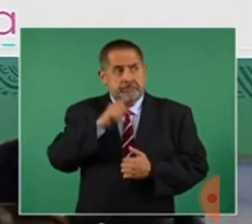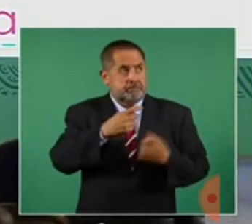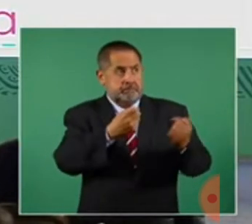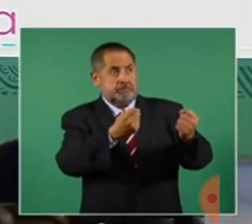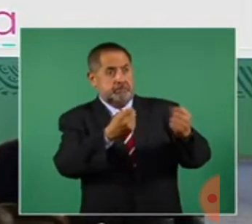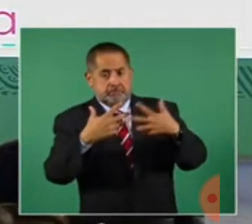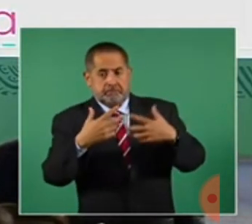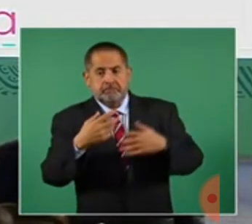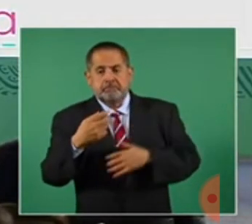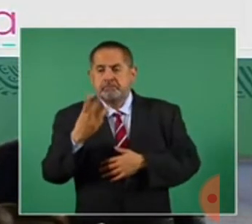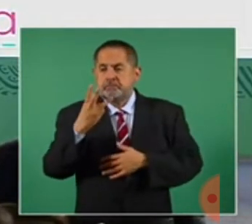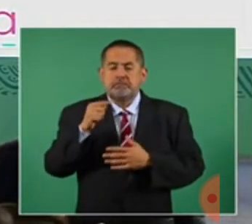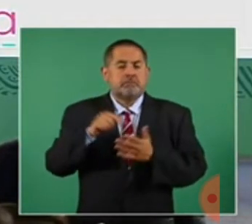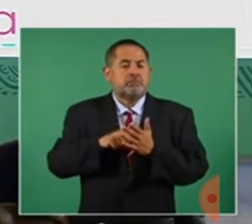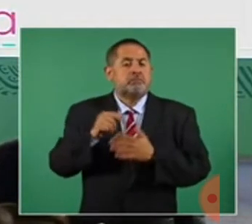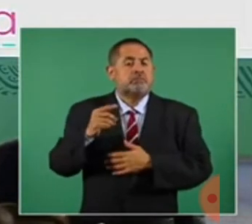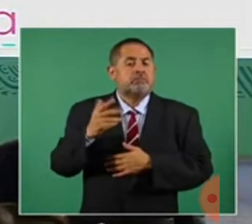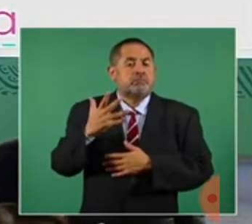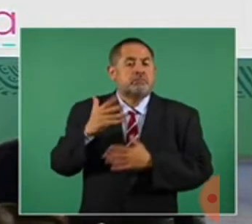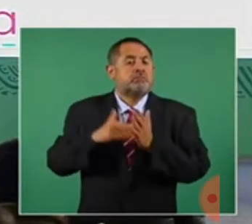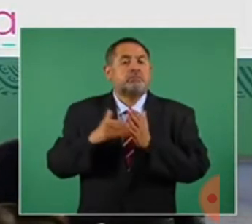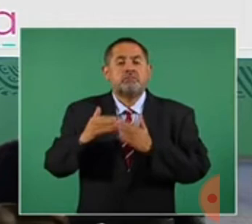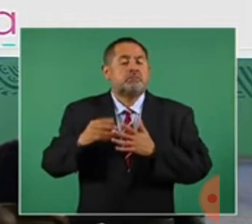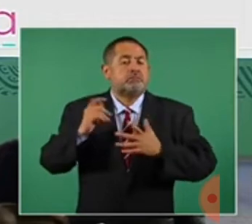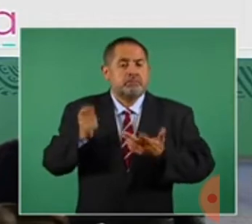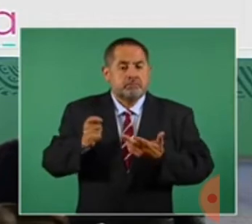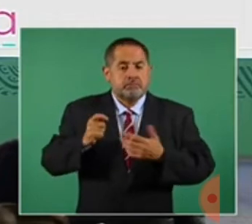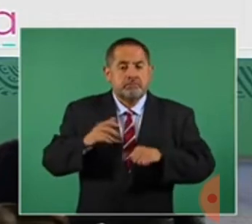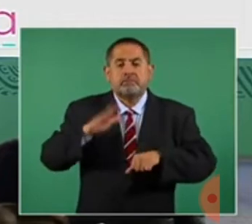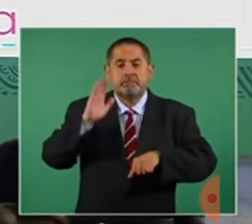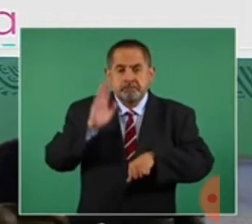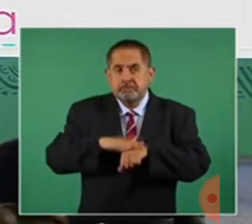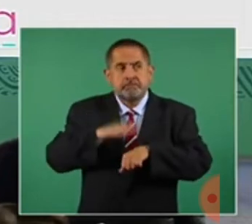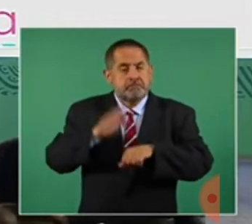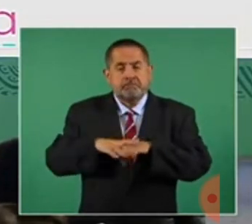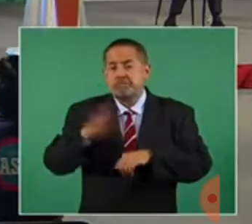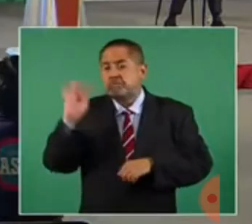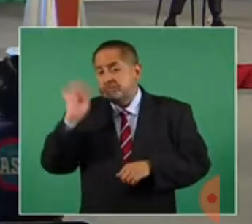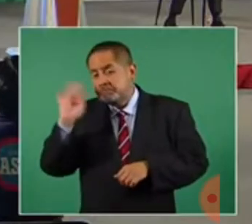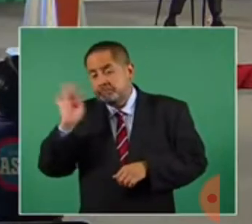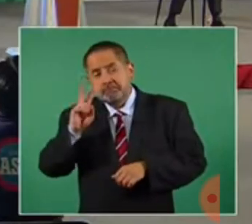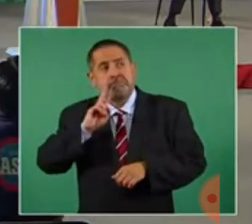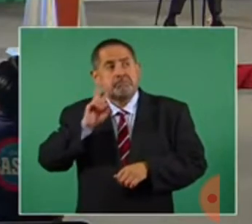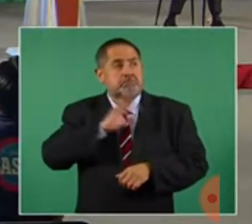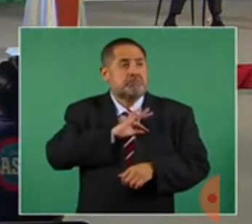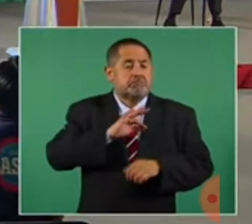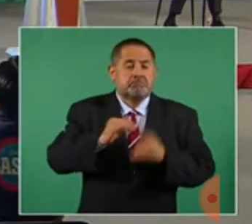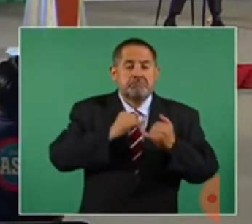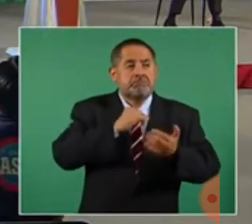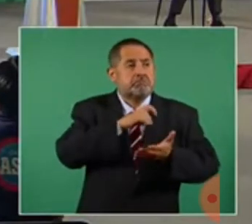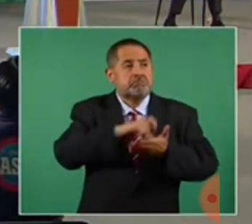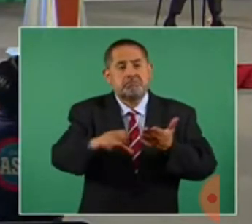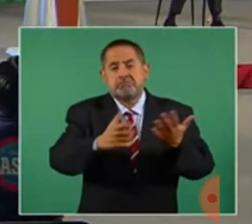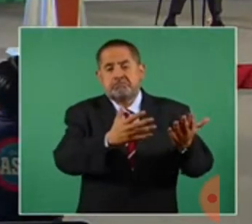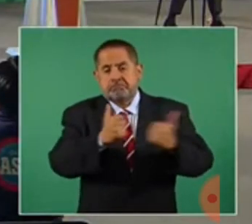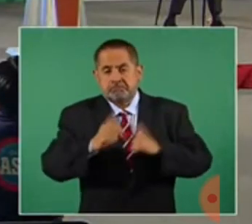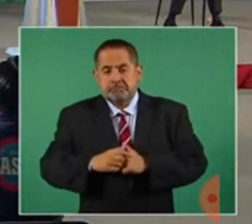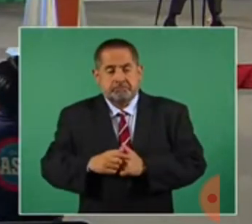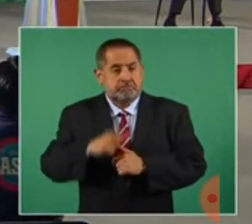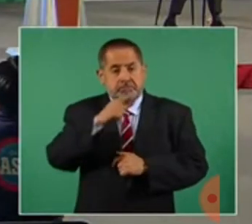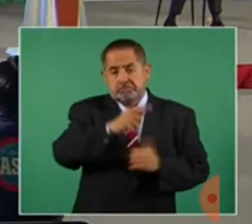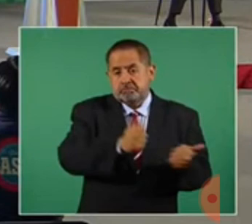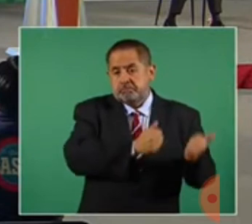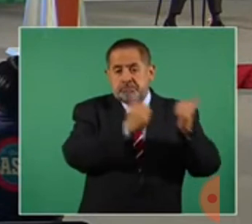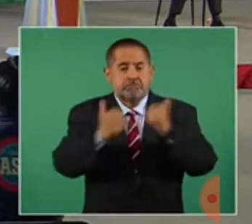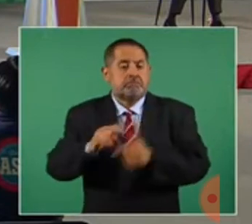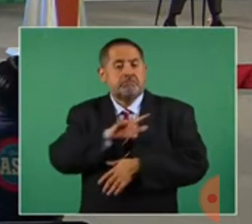donación podamos en su momento optar por mayores cantidades de esta vacuna si fuera necesario. Se va a trasladar de Estados Unidos al